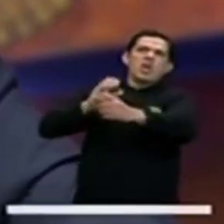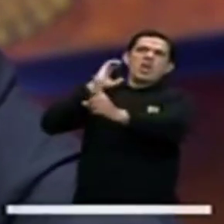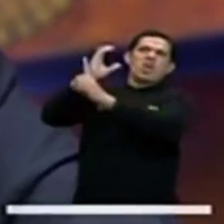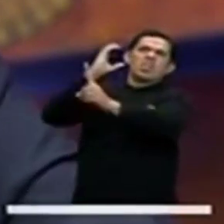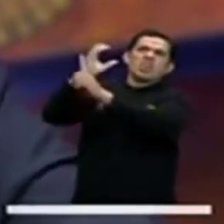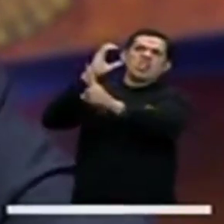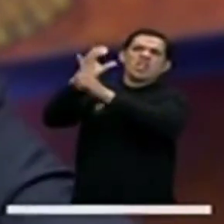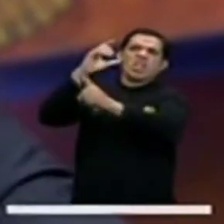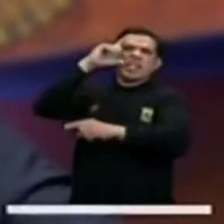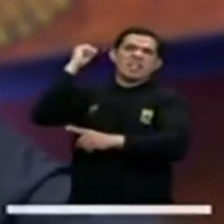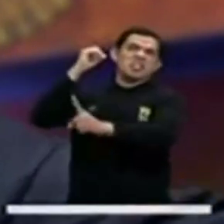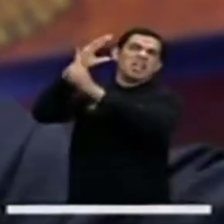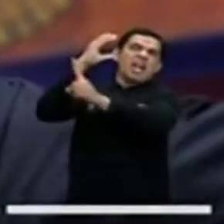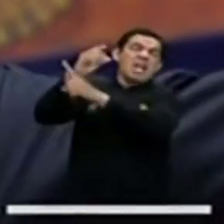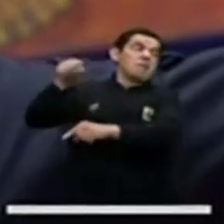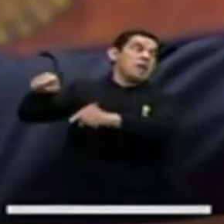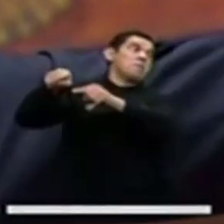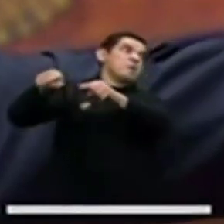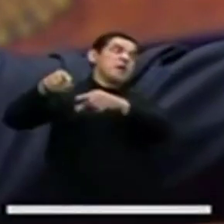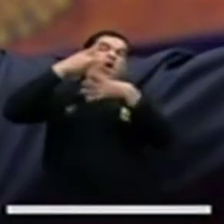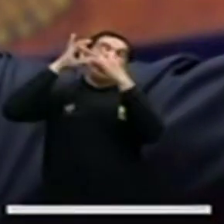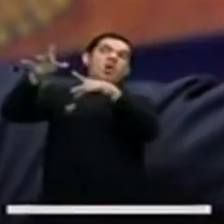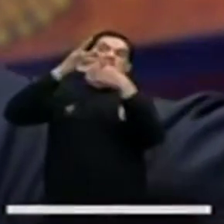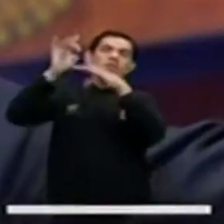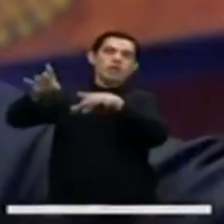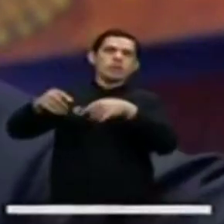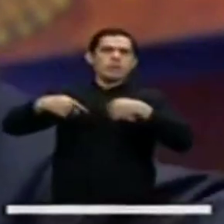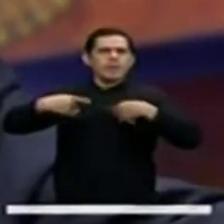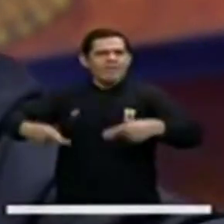reputación y nuestra historia de vida.